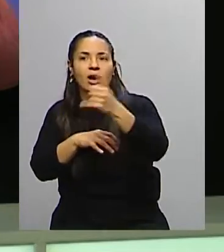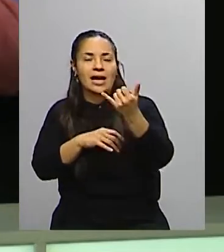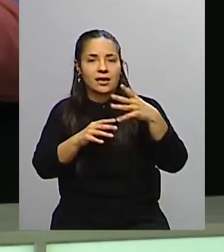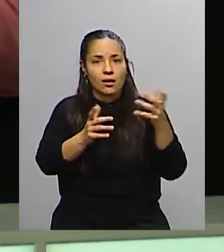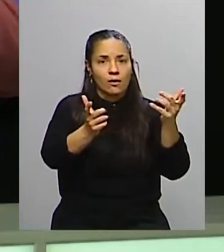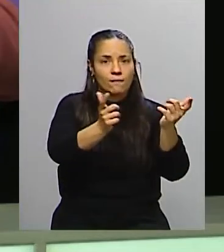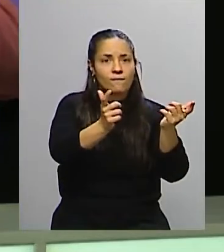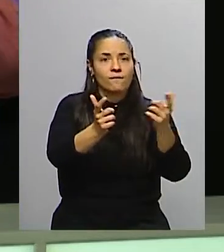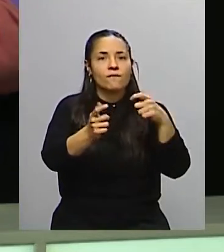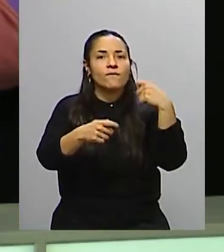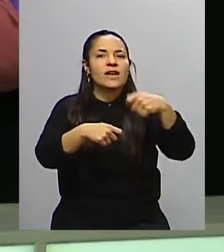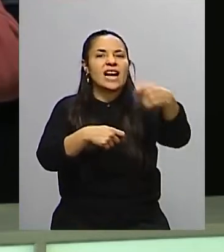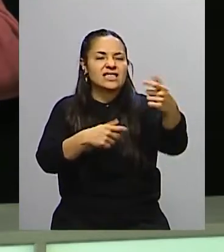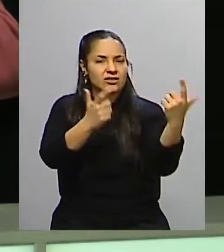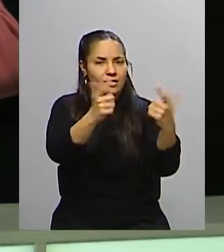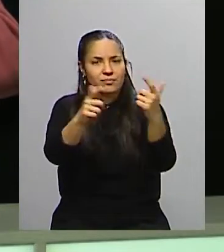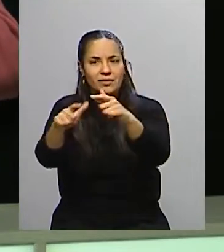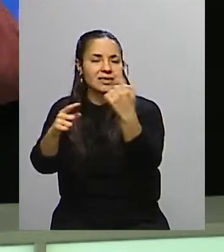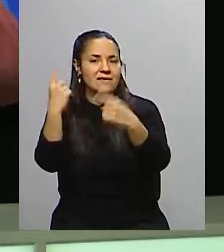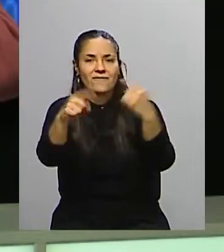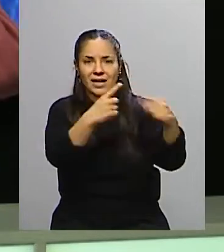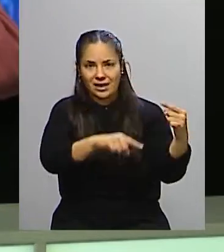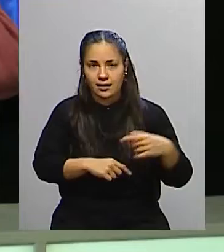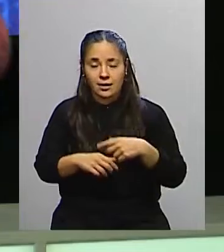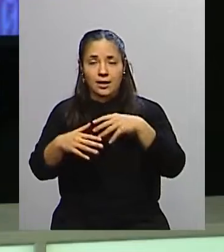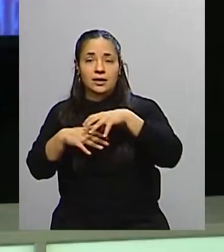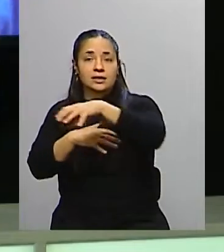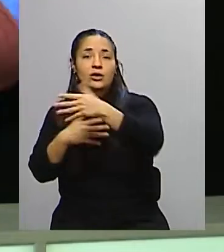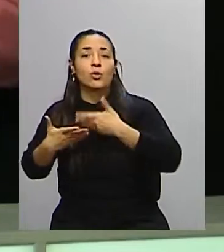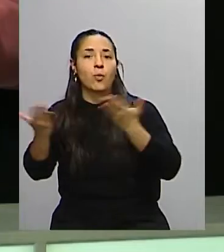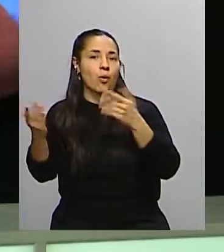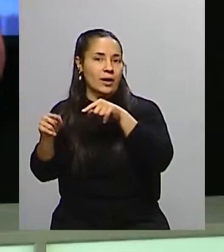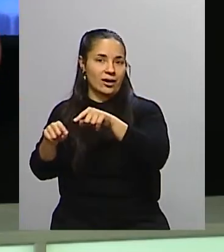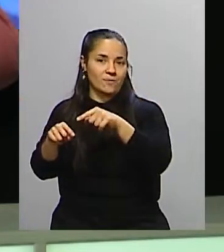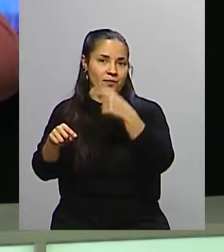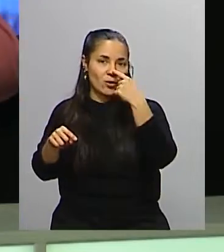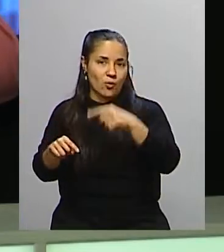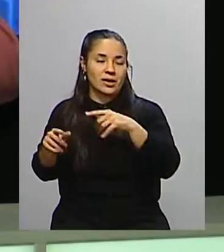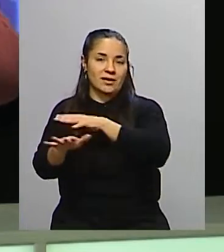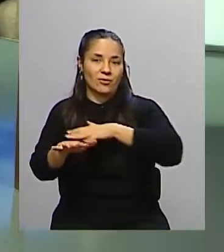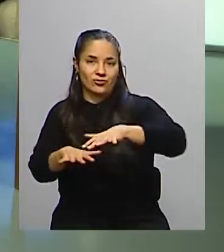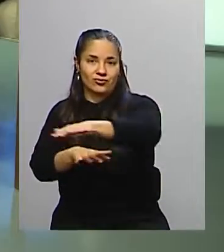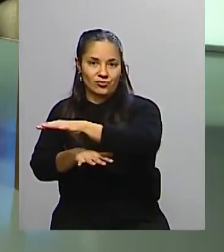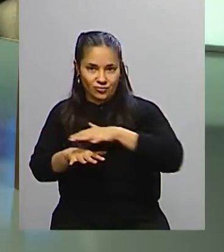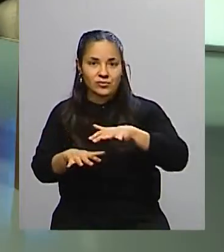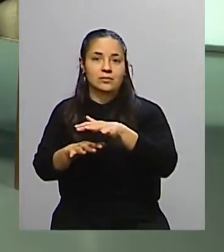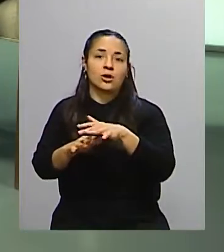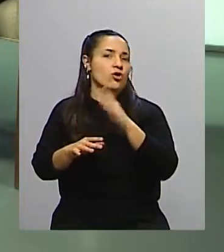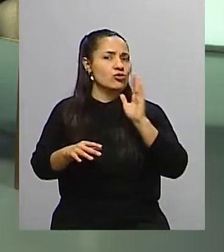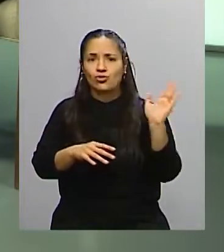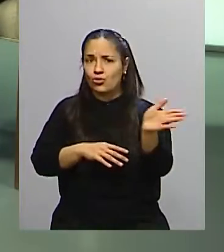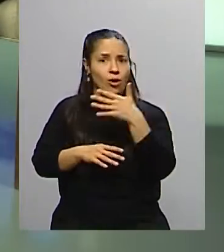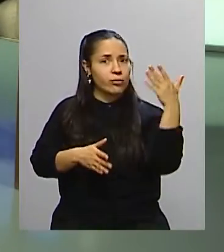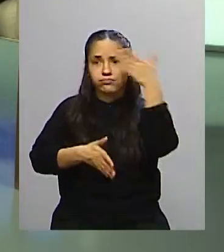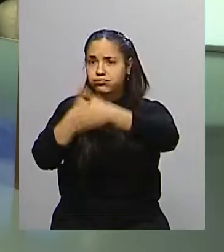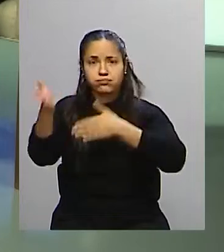de financiaciones cruzadas. En Argentina tenemos el sector público, que es como una red, la última red de contención, ¿no? Sí. Que todos podemos acceder,